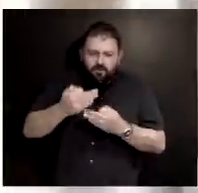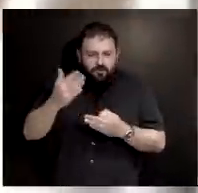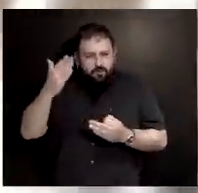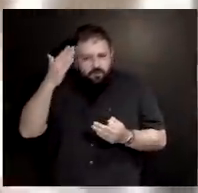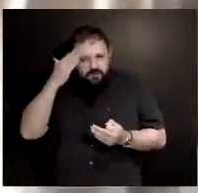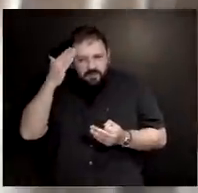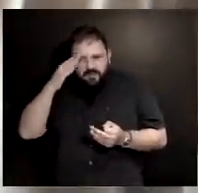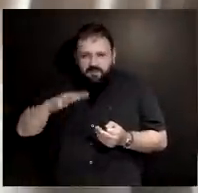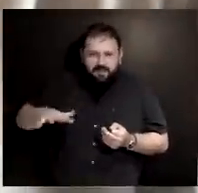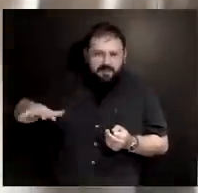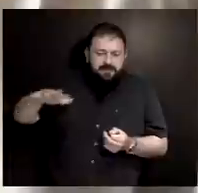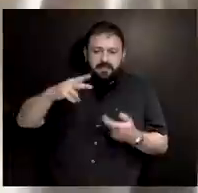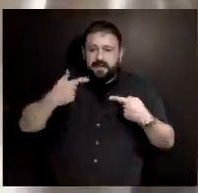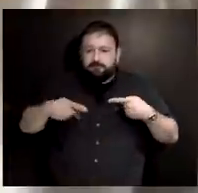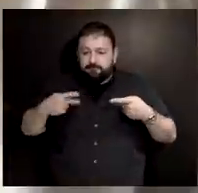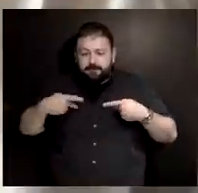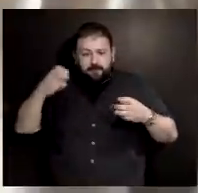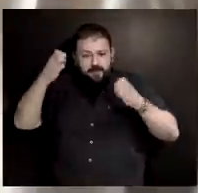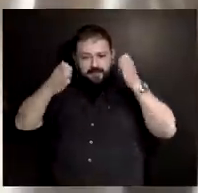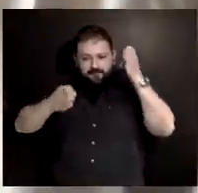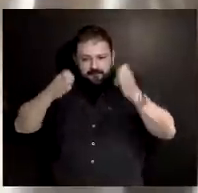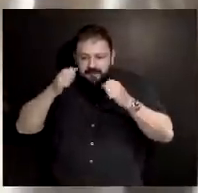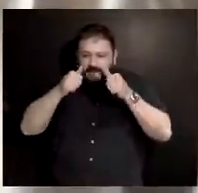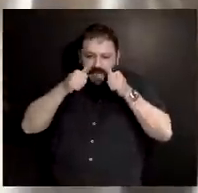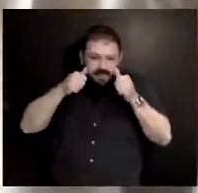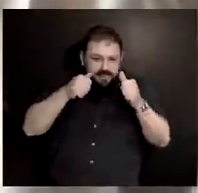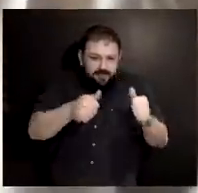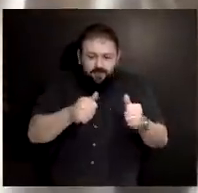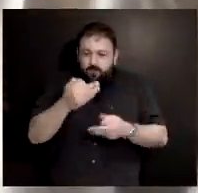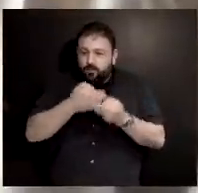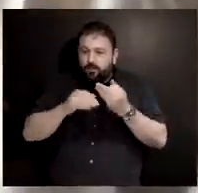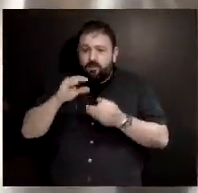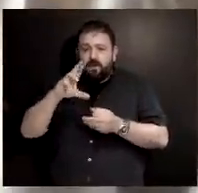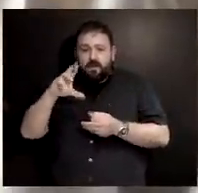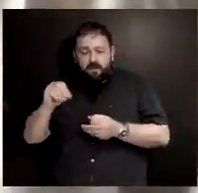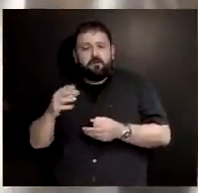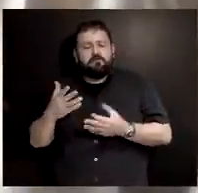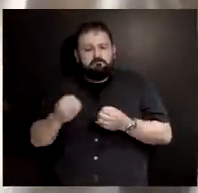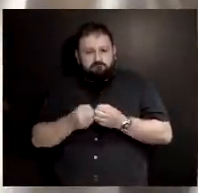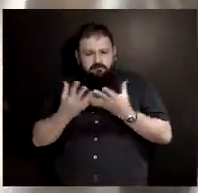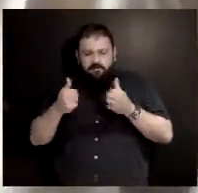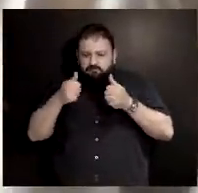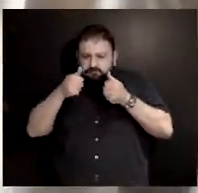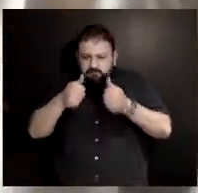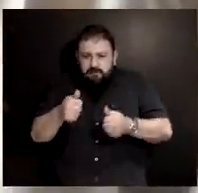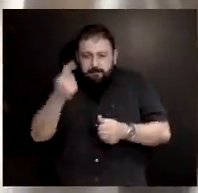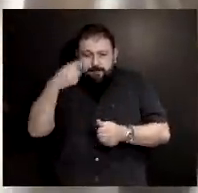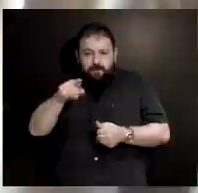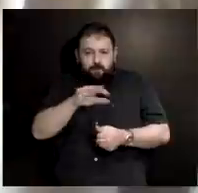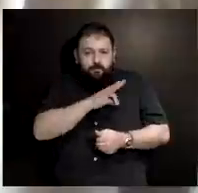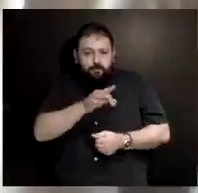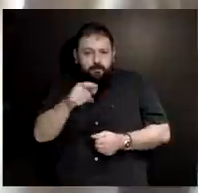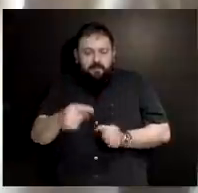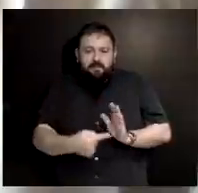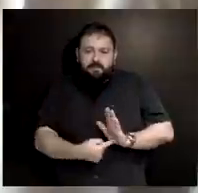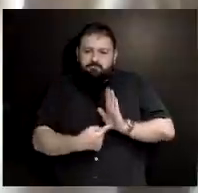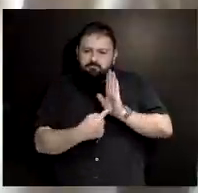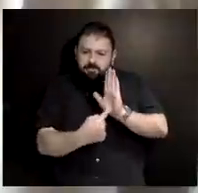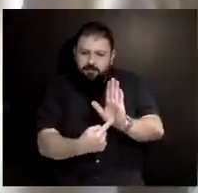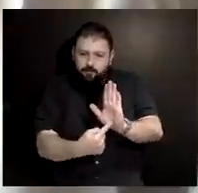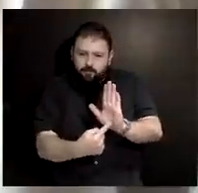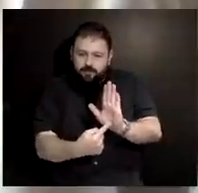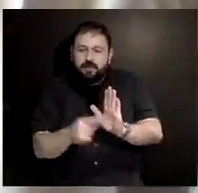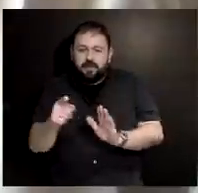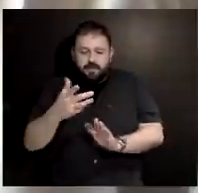toda la gente de eventos, atención a empresarios, a todo el CREO, está a su disposición para que ustedes puedan demostrar que tienen pues ya